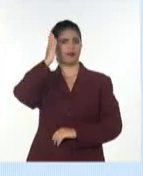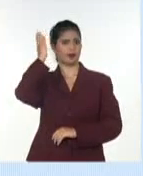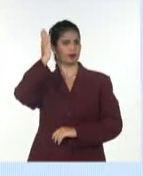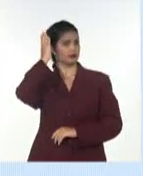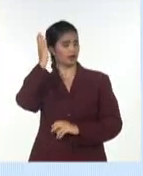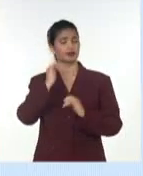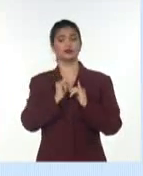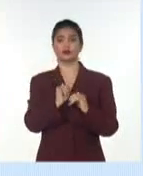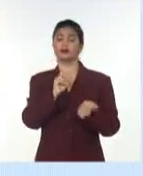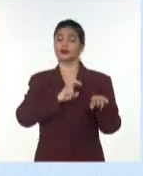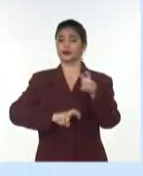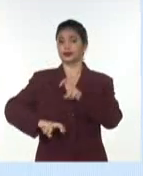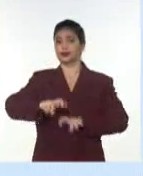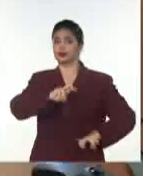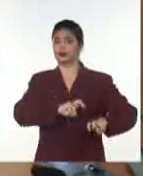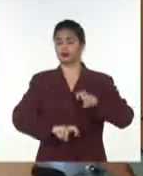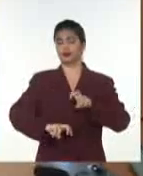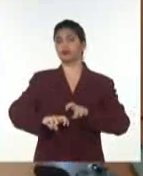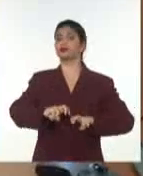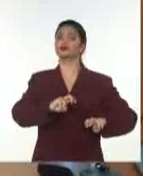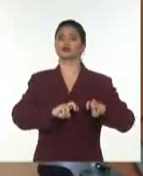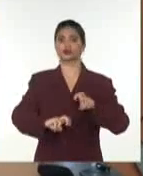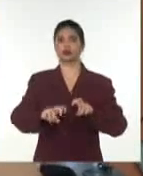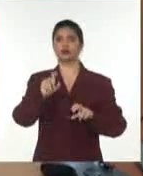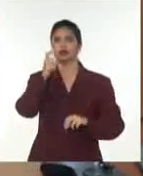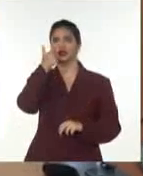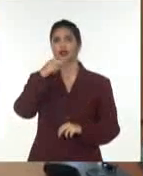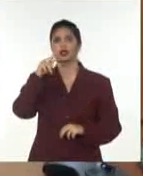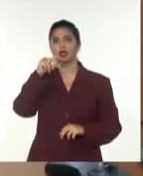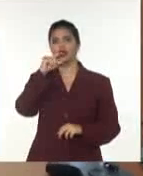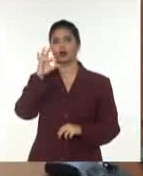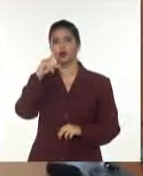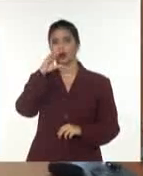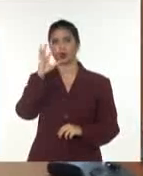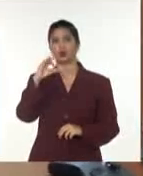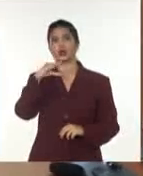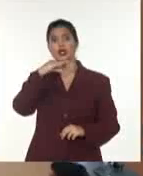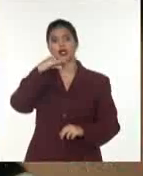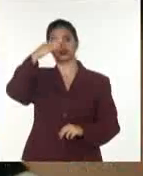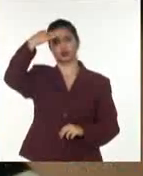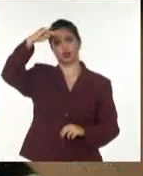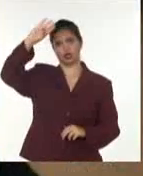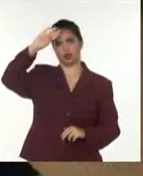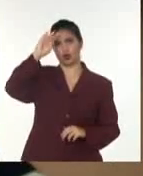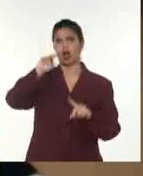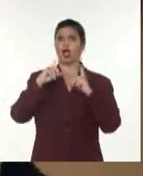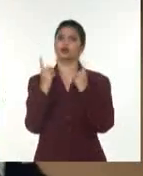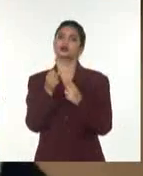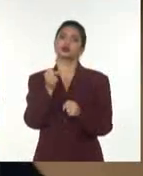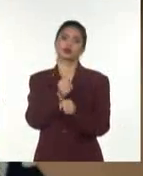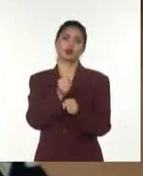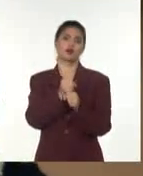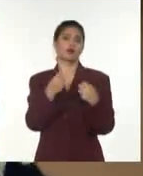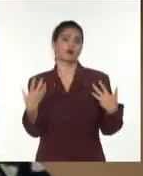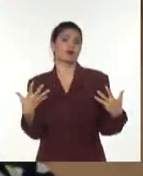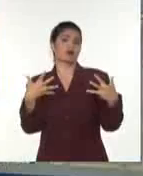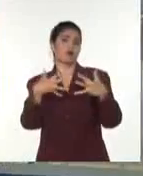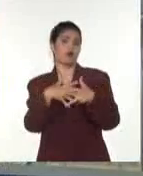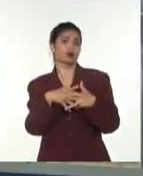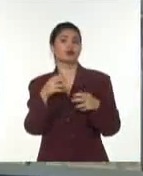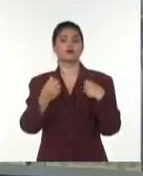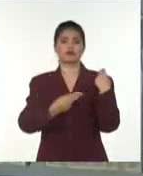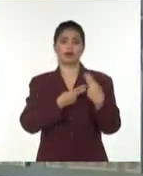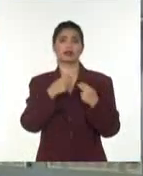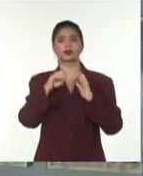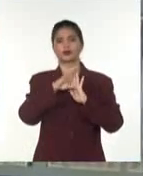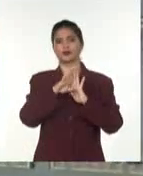las investigaciones sobre carbono azul en Cuba. Saberes que apoyan el diseño de un programa nacional propósito